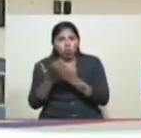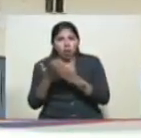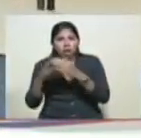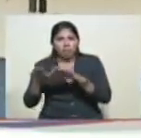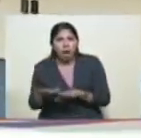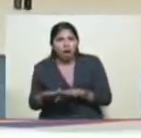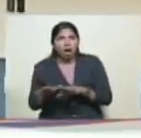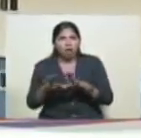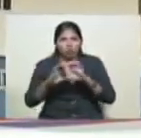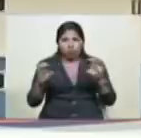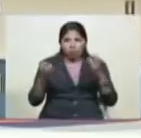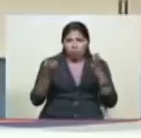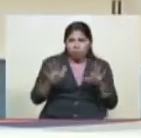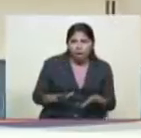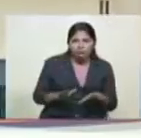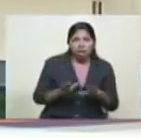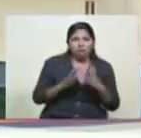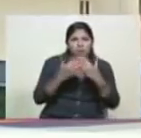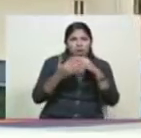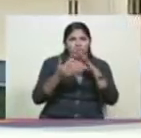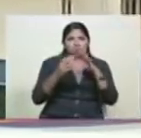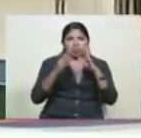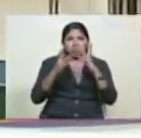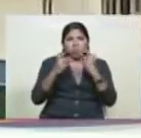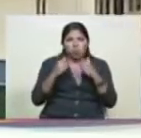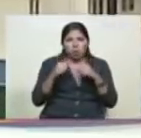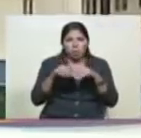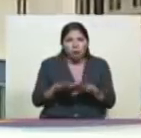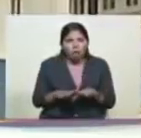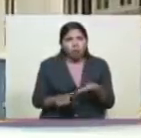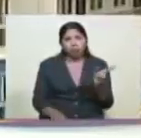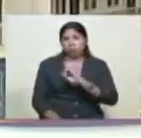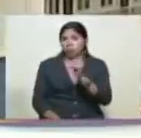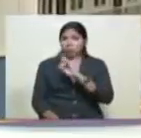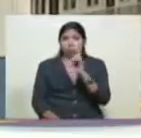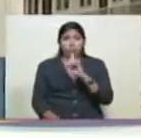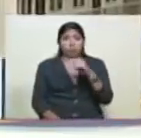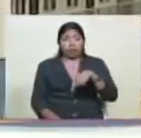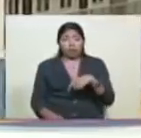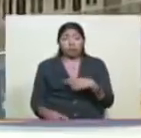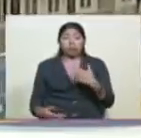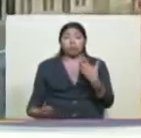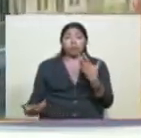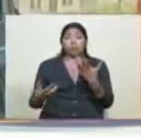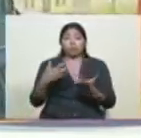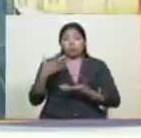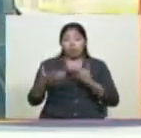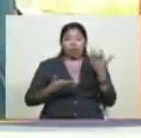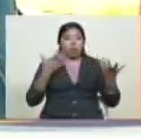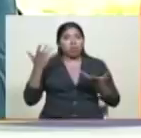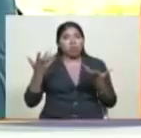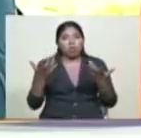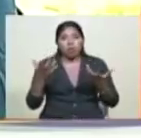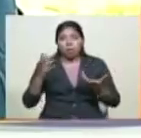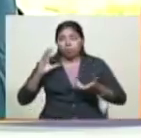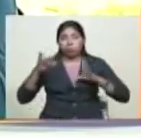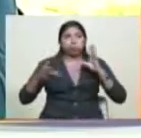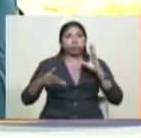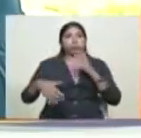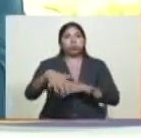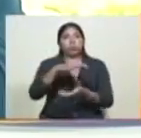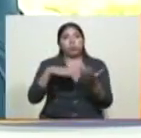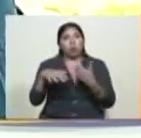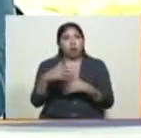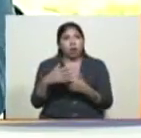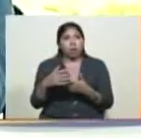adentro, no se paró nada. En medio de la guerra económica, cuando el petróleo se nos vino a 20. Guerra económica, sanciones,